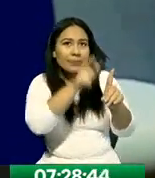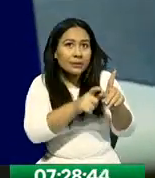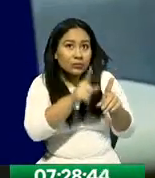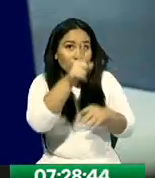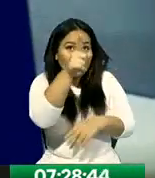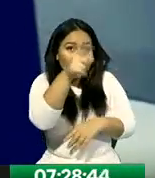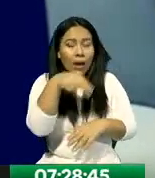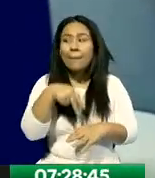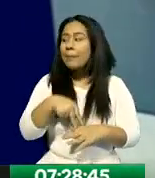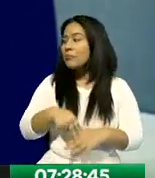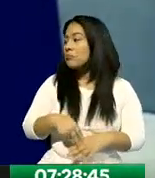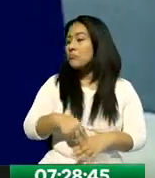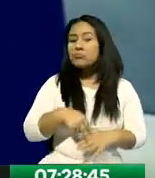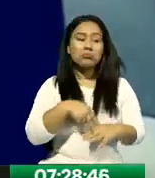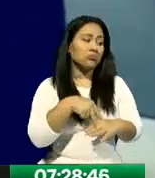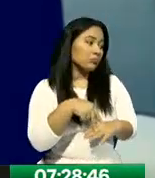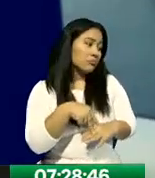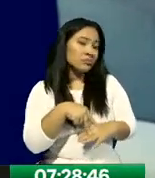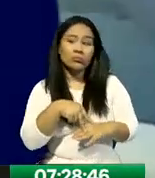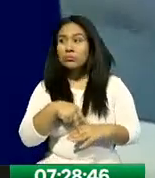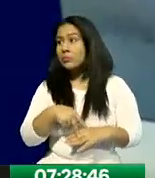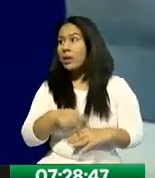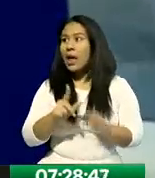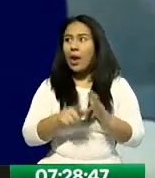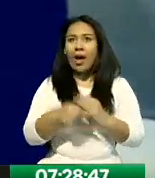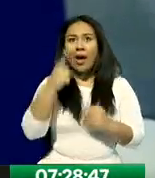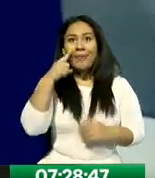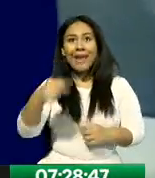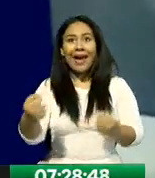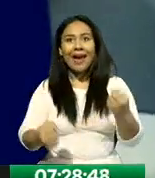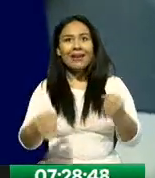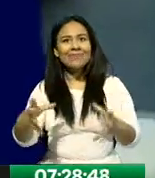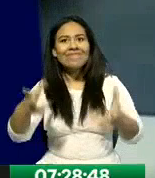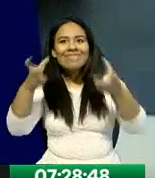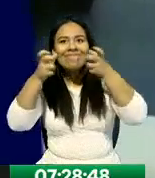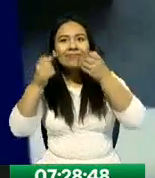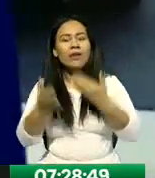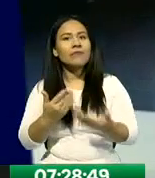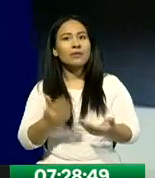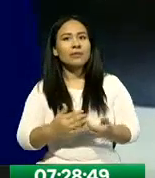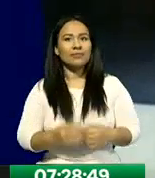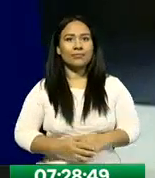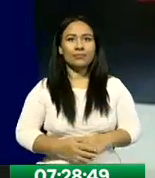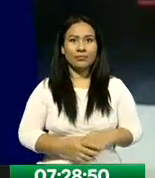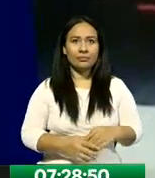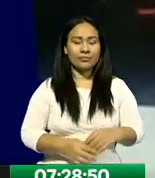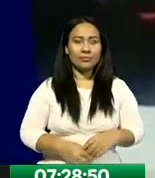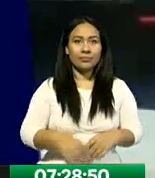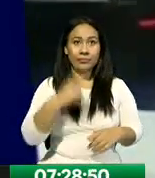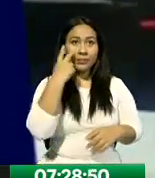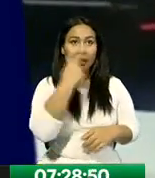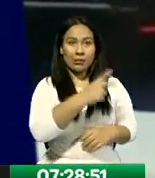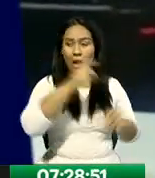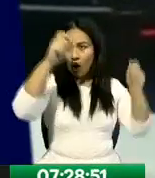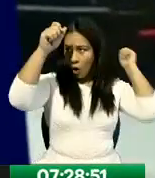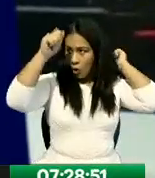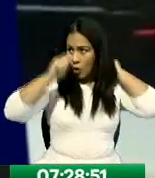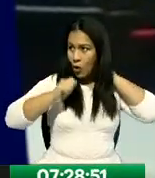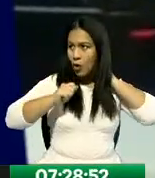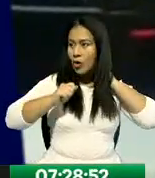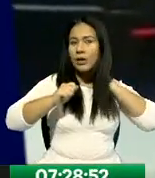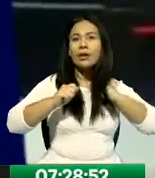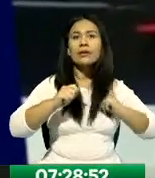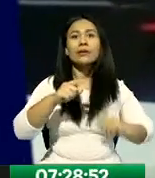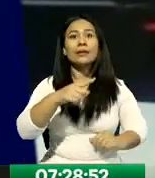la intersección de la avenida Boyacá y Alejo Lascano. Miren, ahí parece un ciudadano común y corriente caminando. Eso es